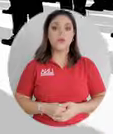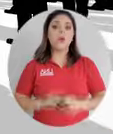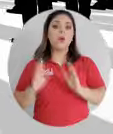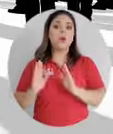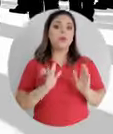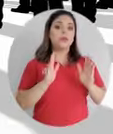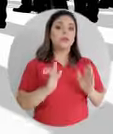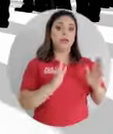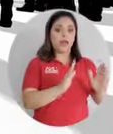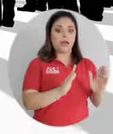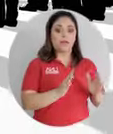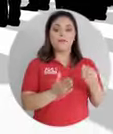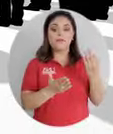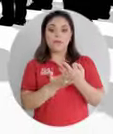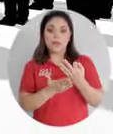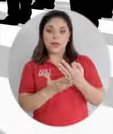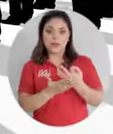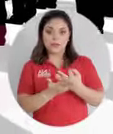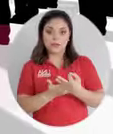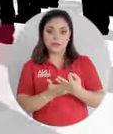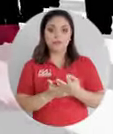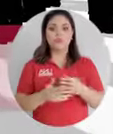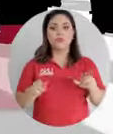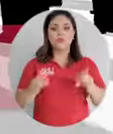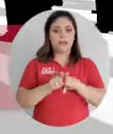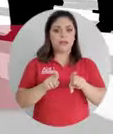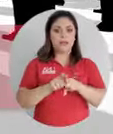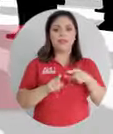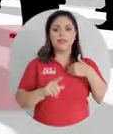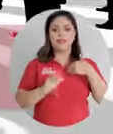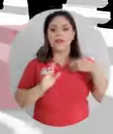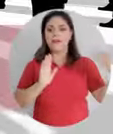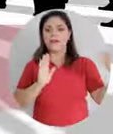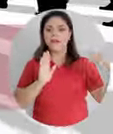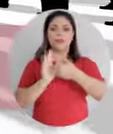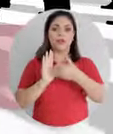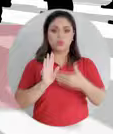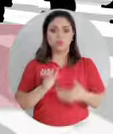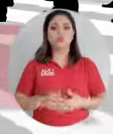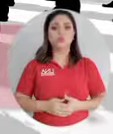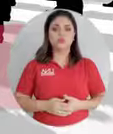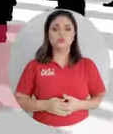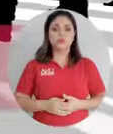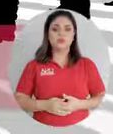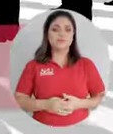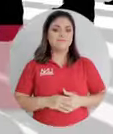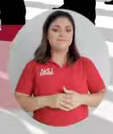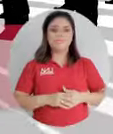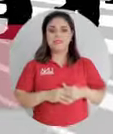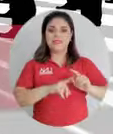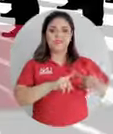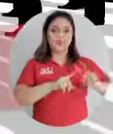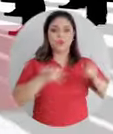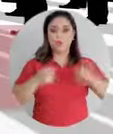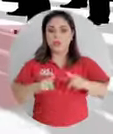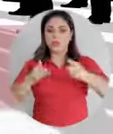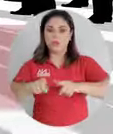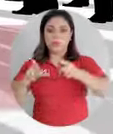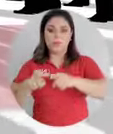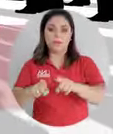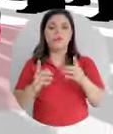de ordenar las finanzas, pero eso también tiene efectos colaterales importantes, sobre todo